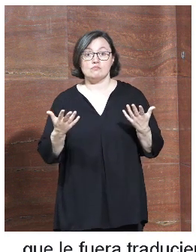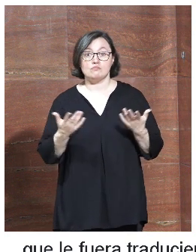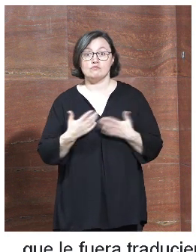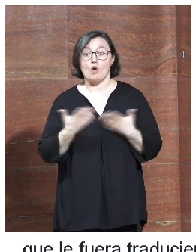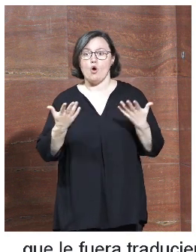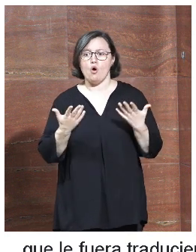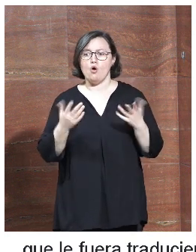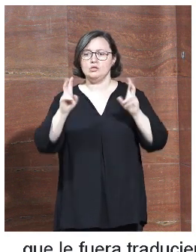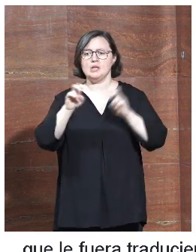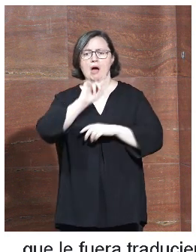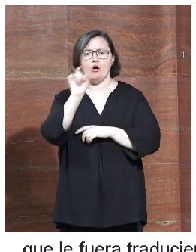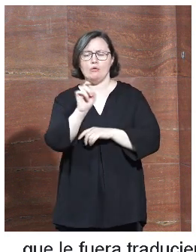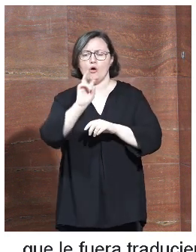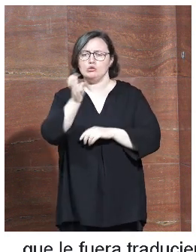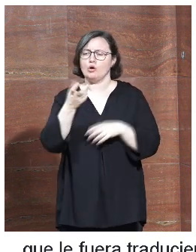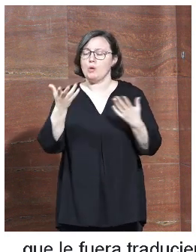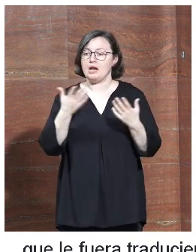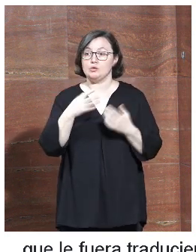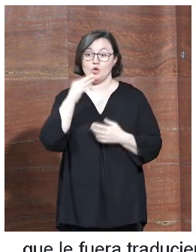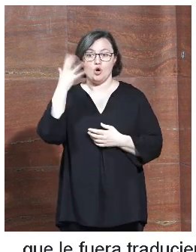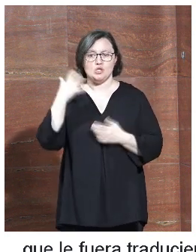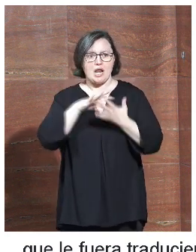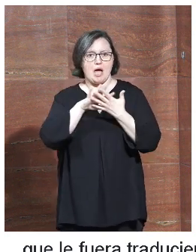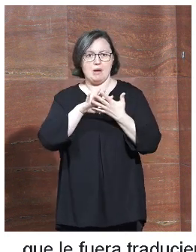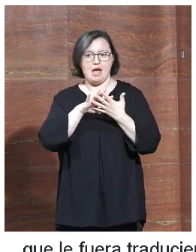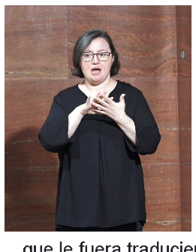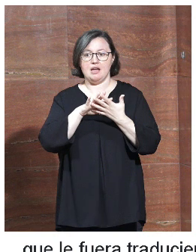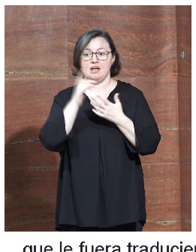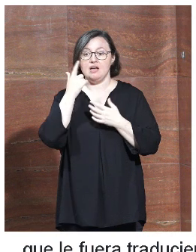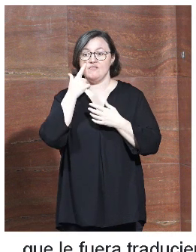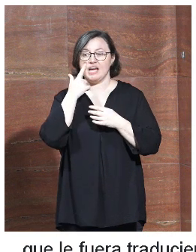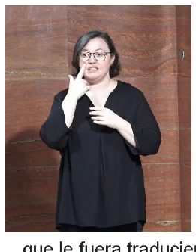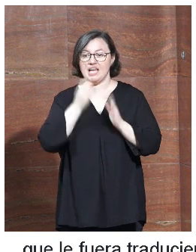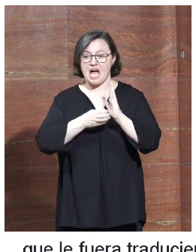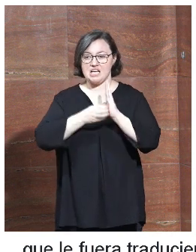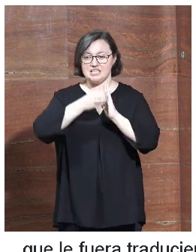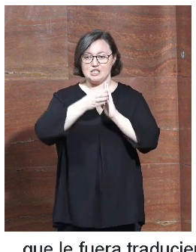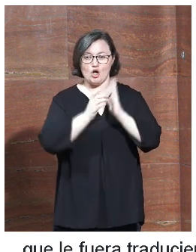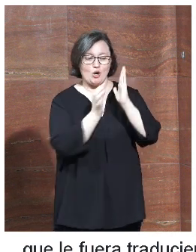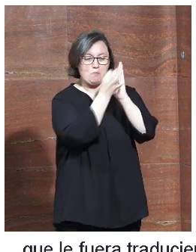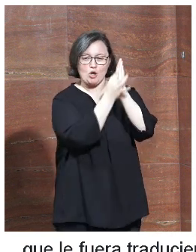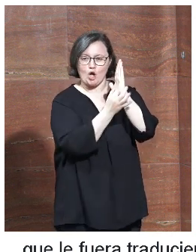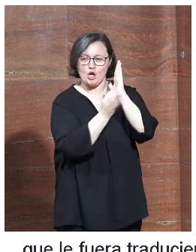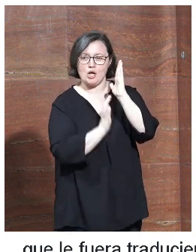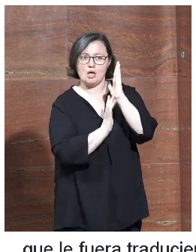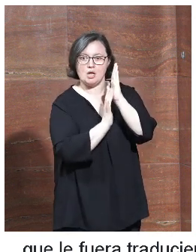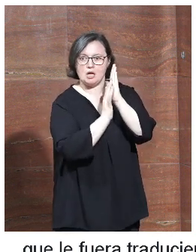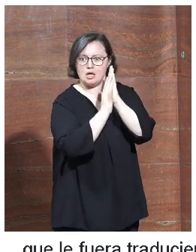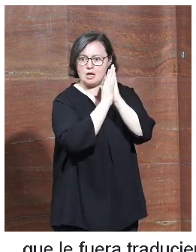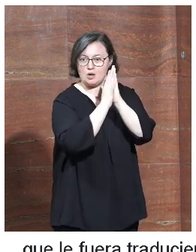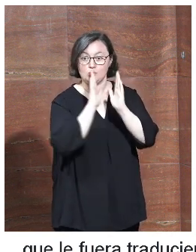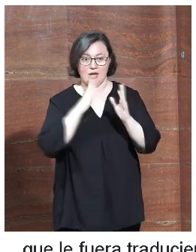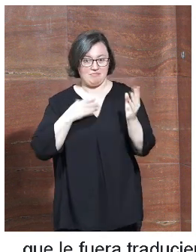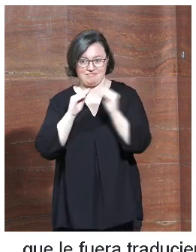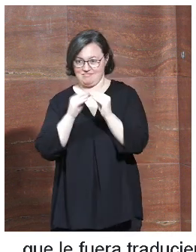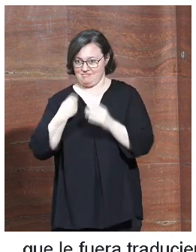O cuestiones también ella se refería al teclado del ascensor. Es un poco lo que yo he dicho antes también.